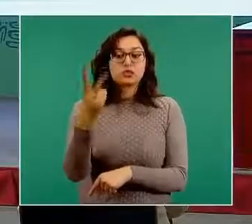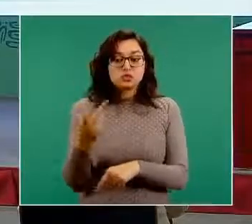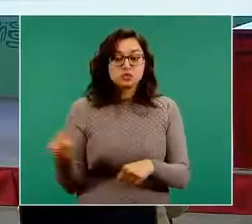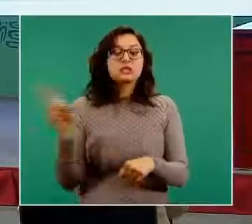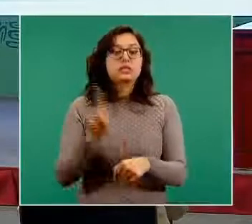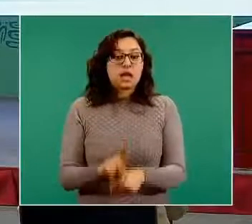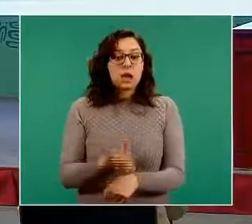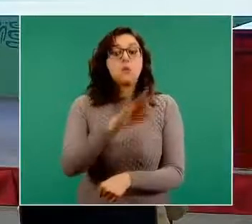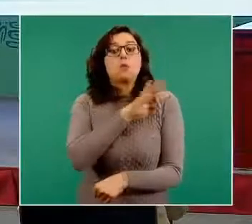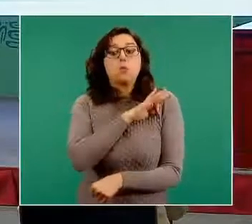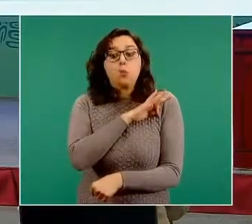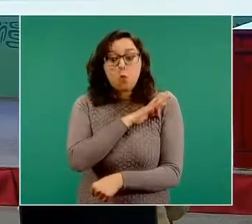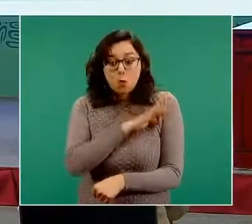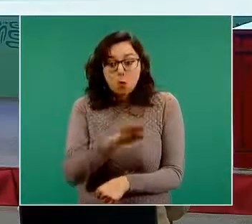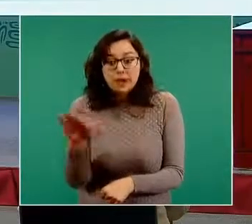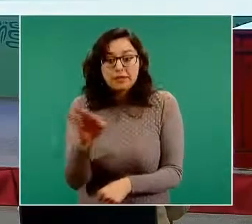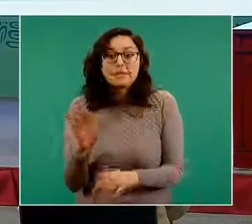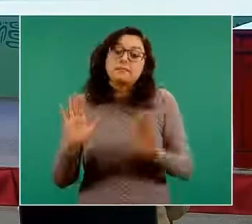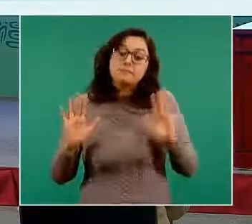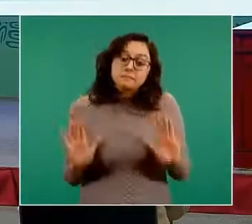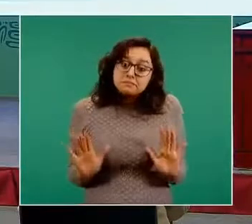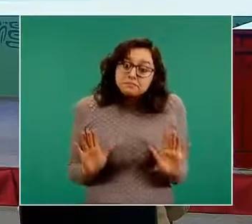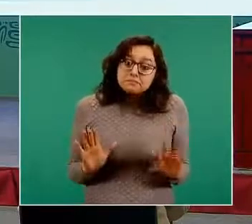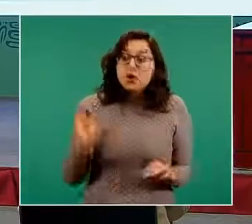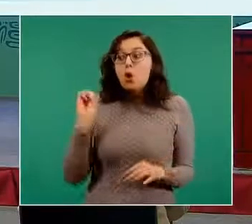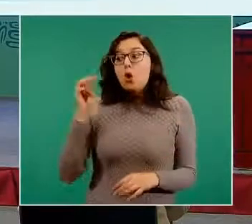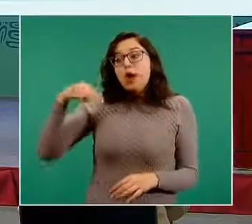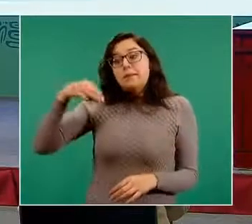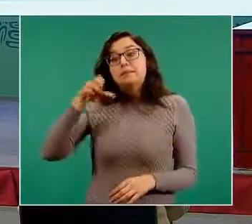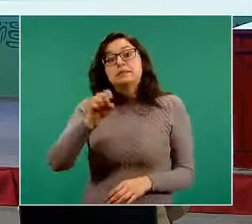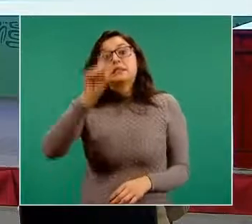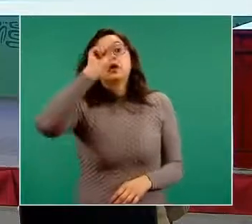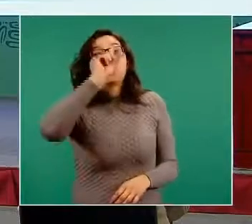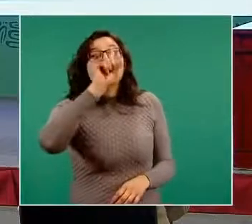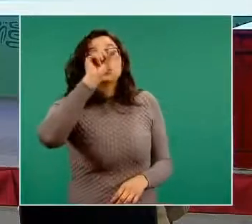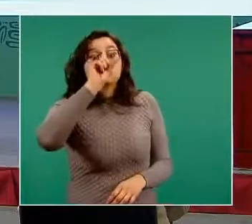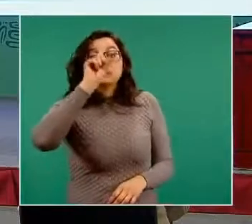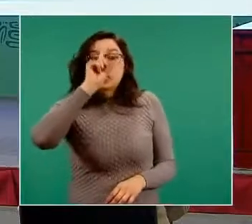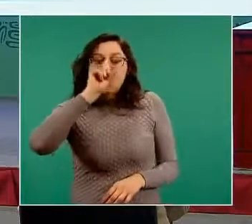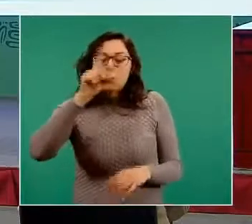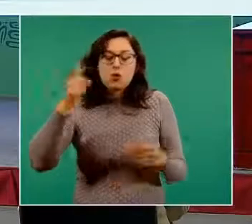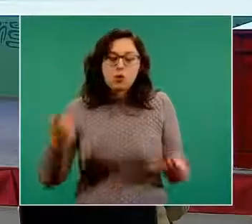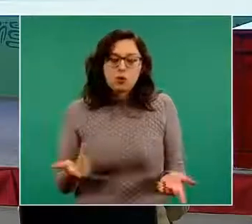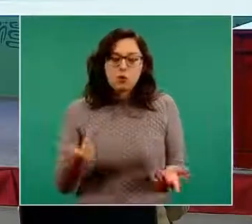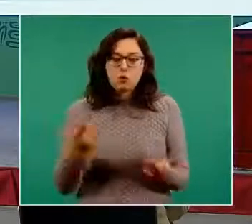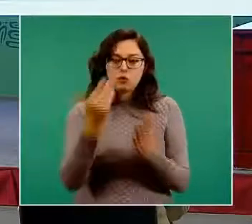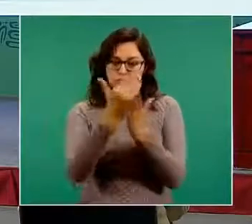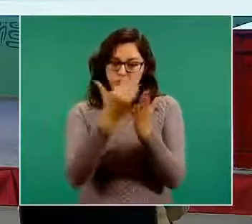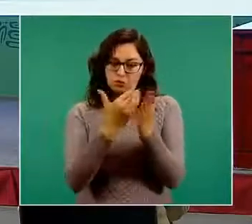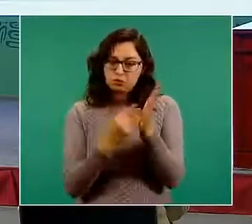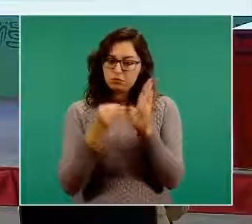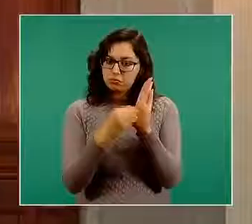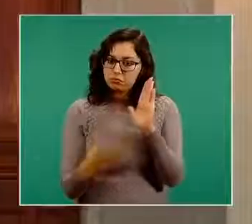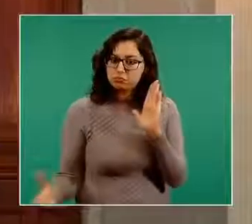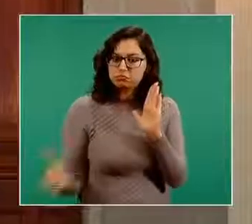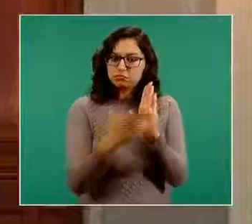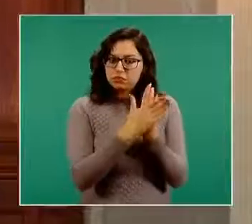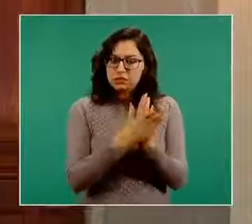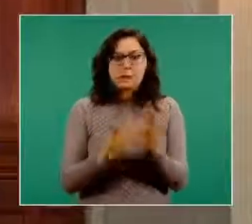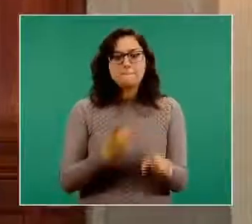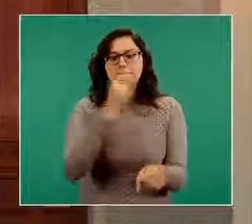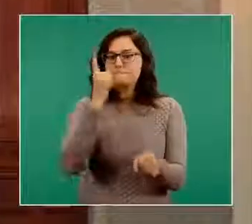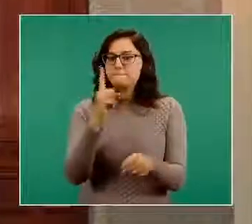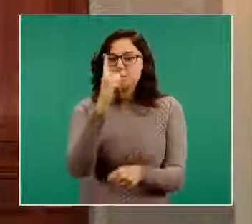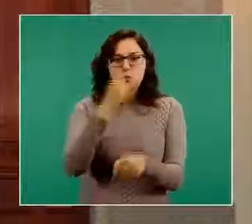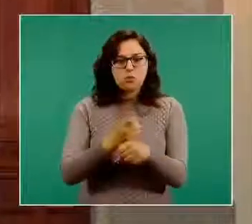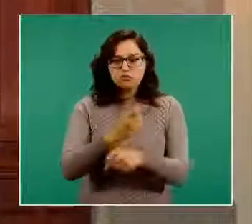días. Esta es una recomendación de la Organización Mundial de la Salud que está en una guía interina sobre la